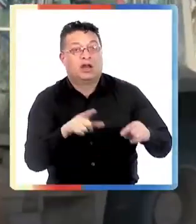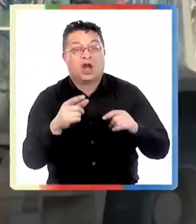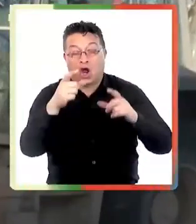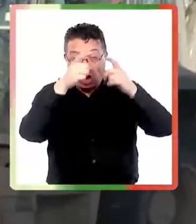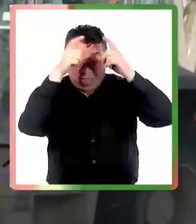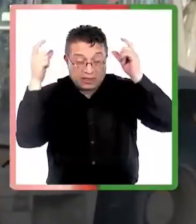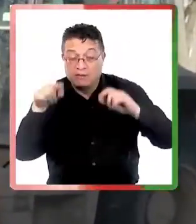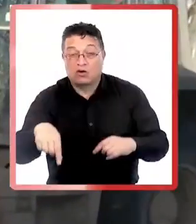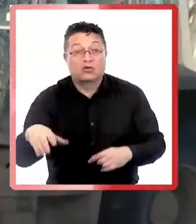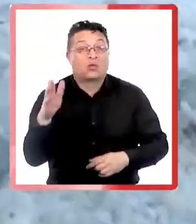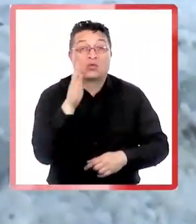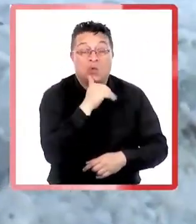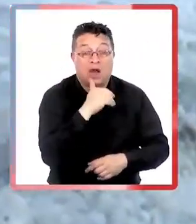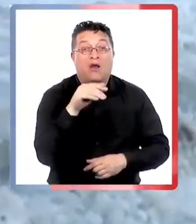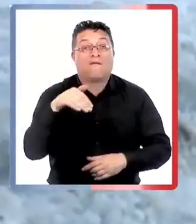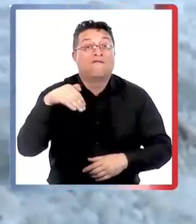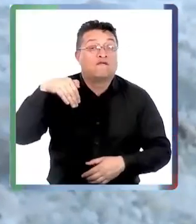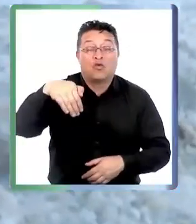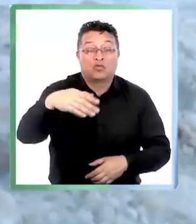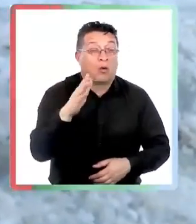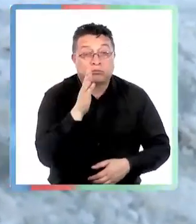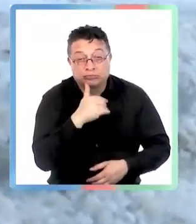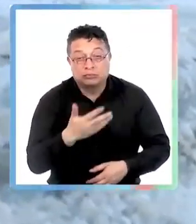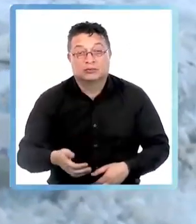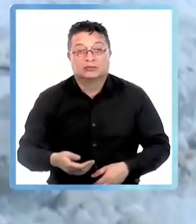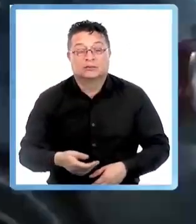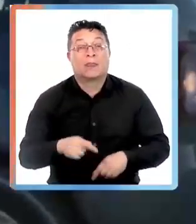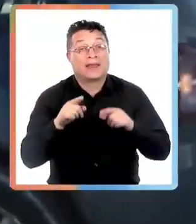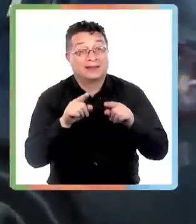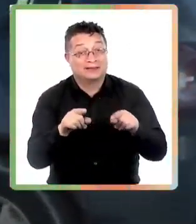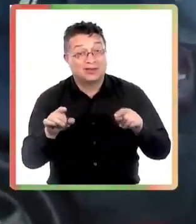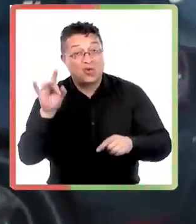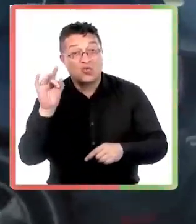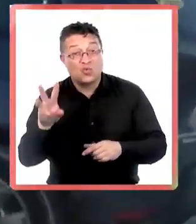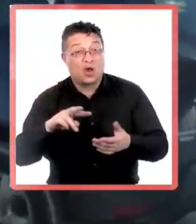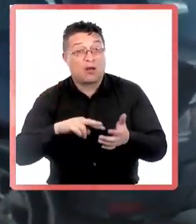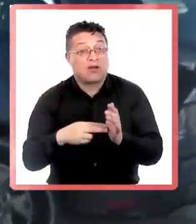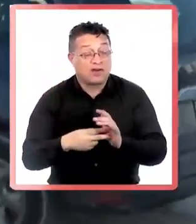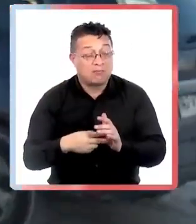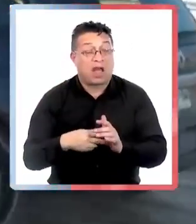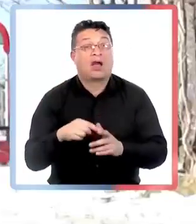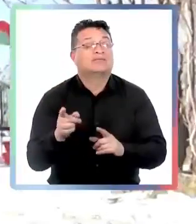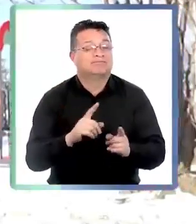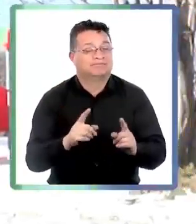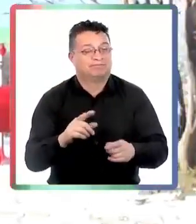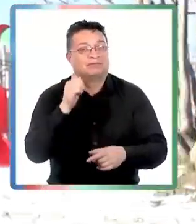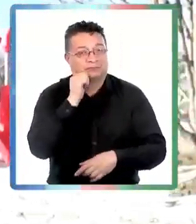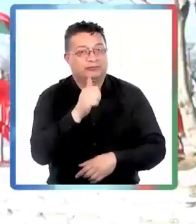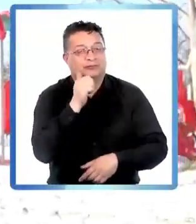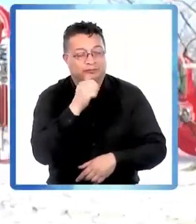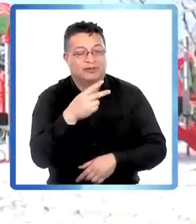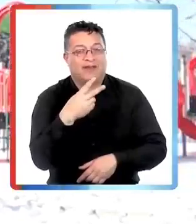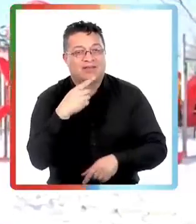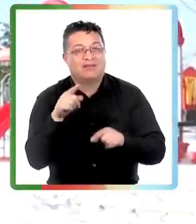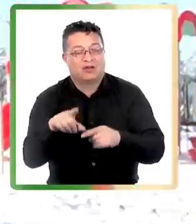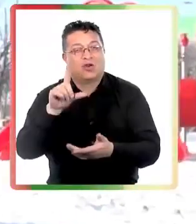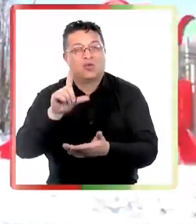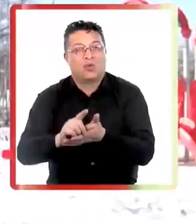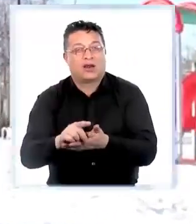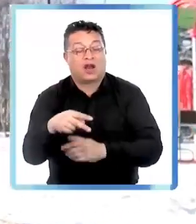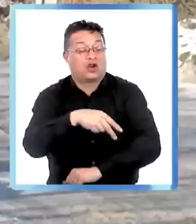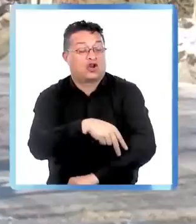taxi colectivo, el bus tampoco. Pero estas no son las únicas dificultades que deben enfrentar a diario los residentes